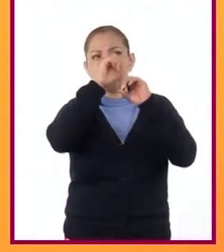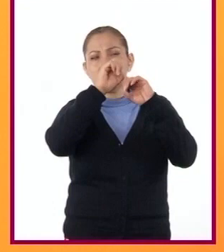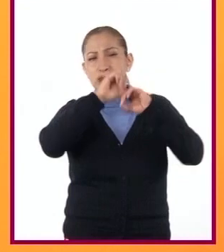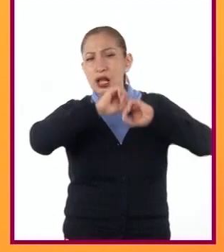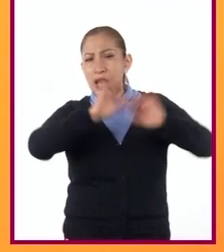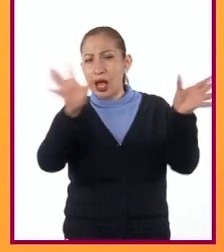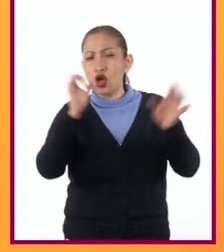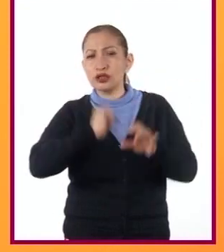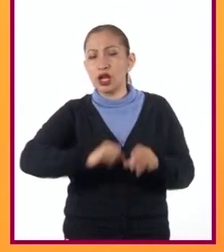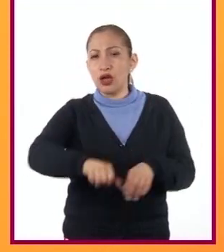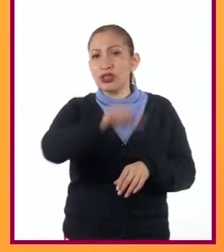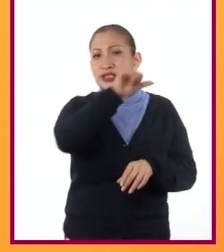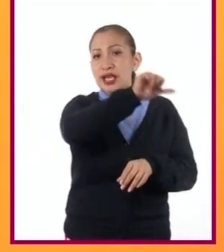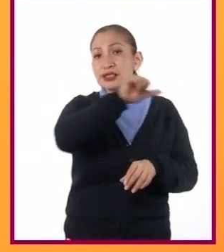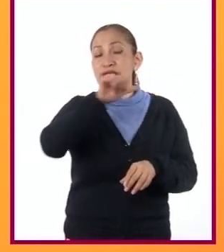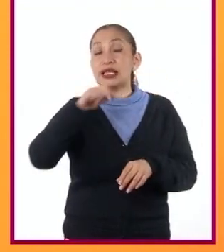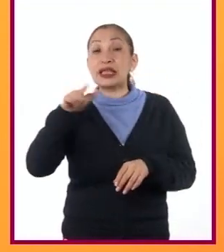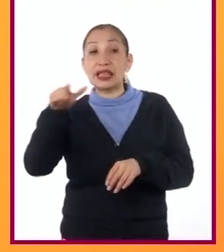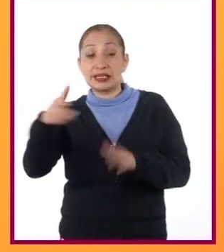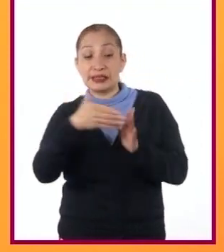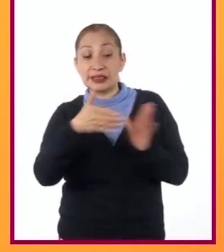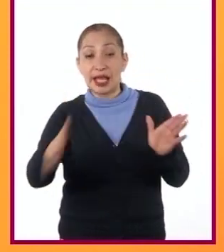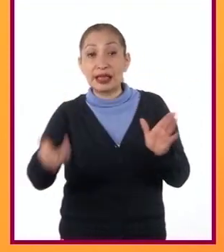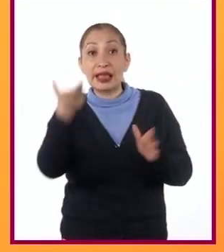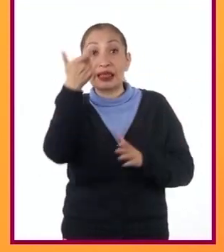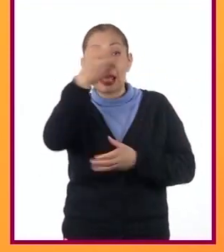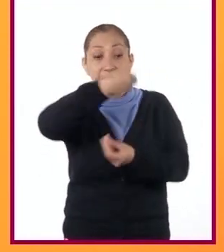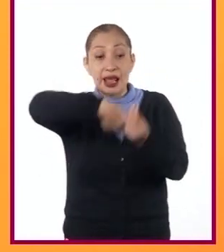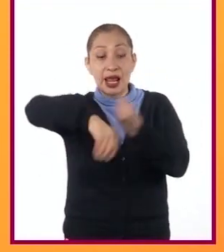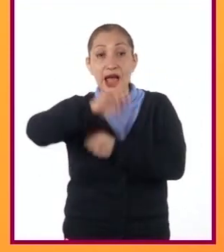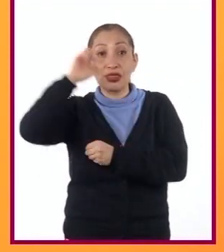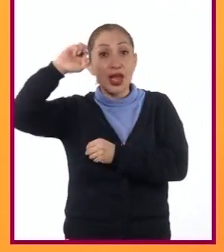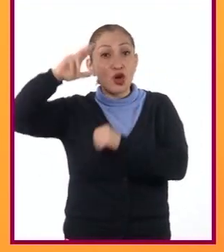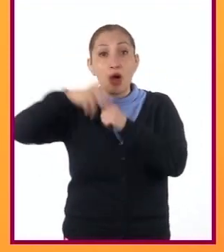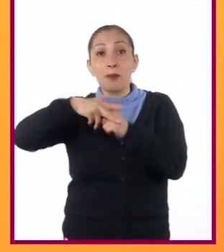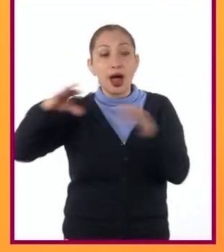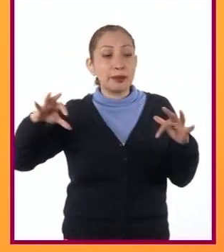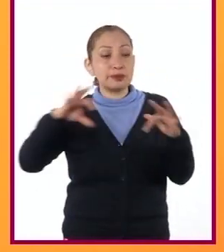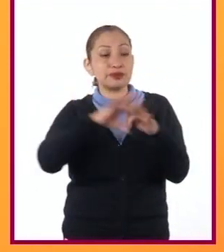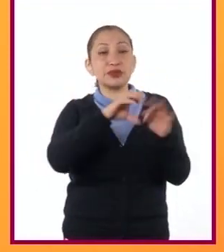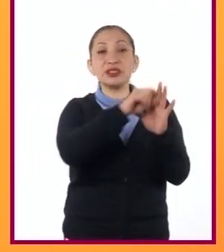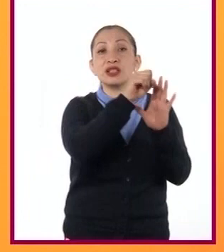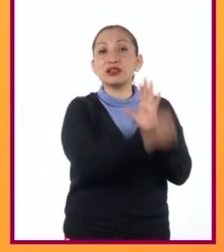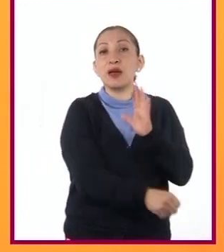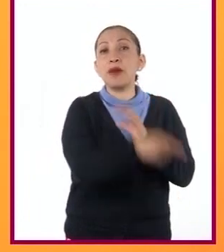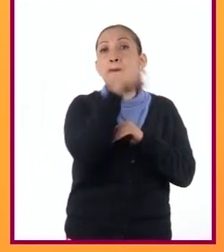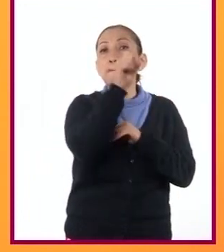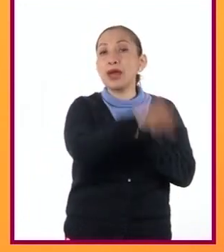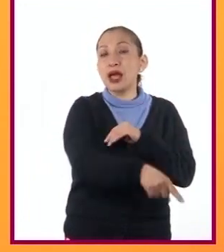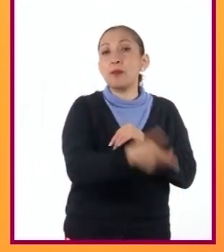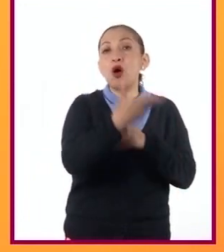durante los siglos XVI y XVII la economía europea se basó en el sistema económico